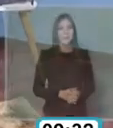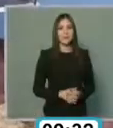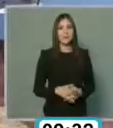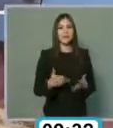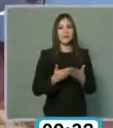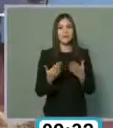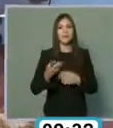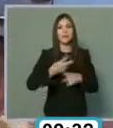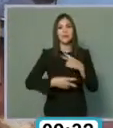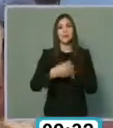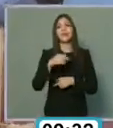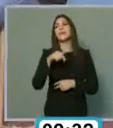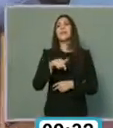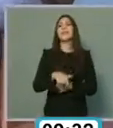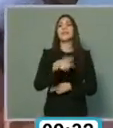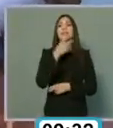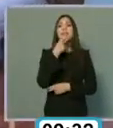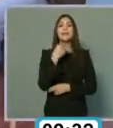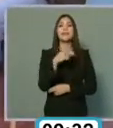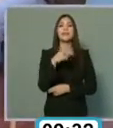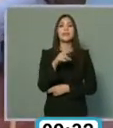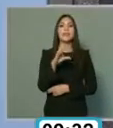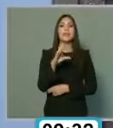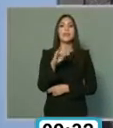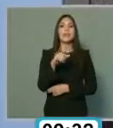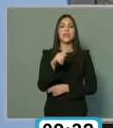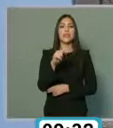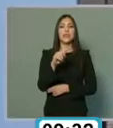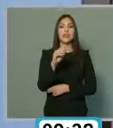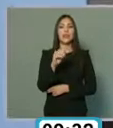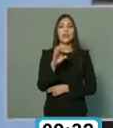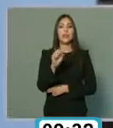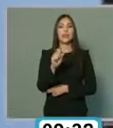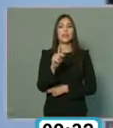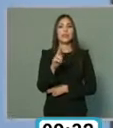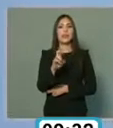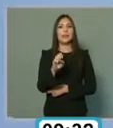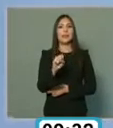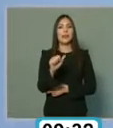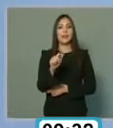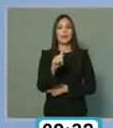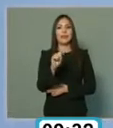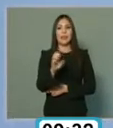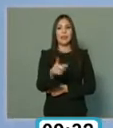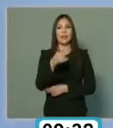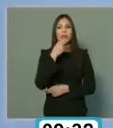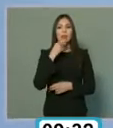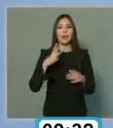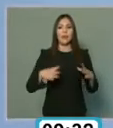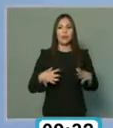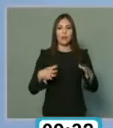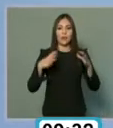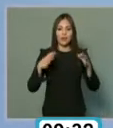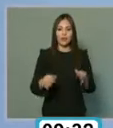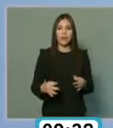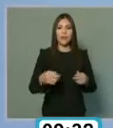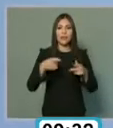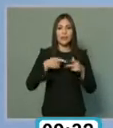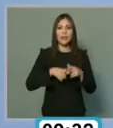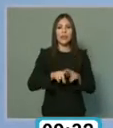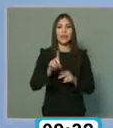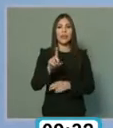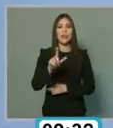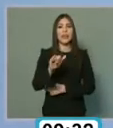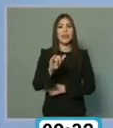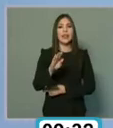el día de hoy nos acompaña aquí en tu ciudad es el señor Cinto Espresate, quien es pues el miembro fundador y director general de